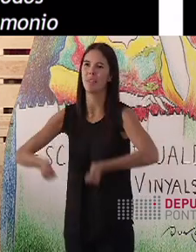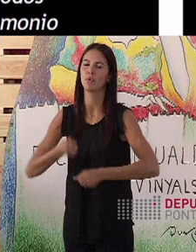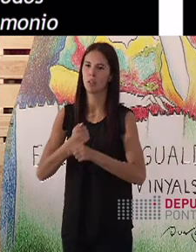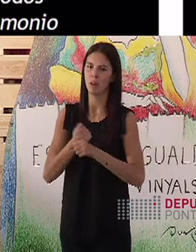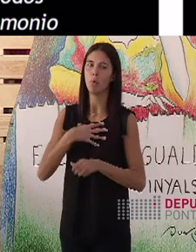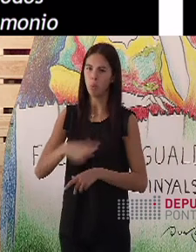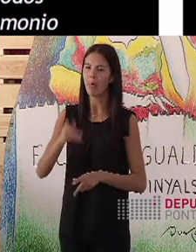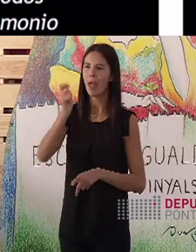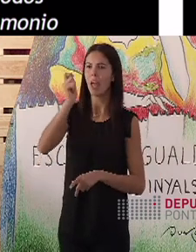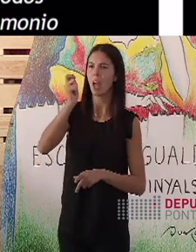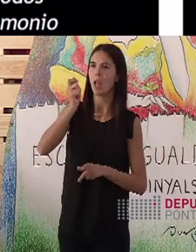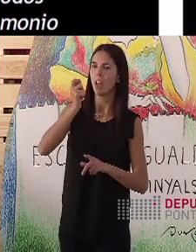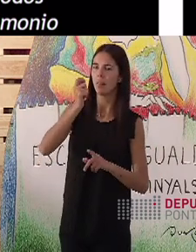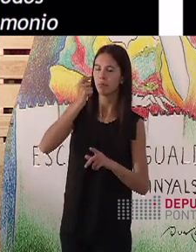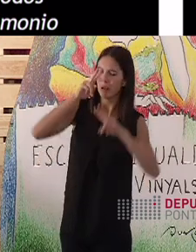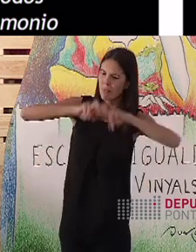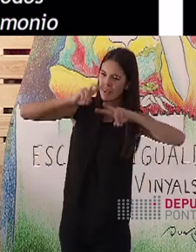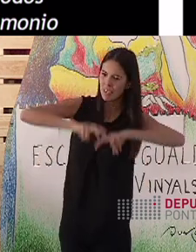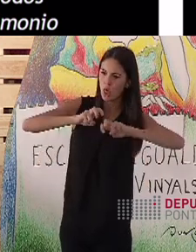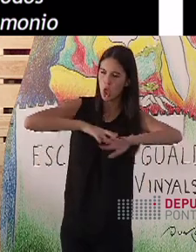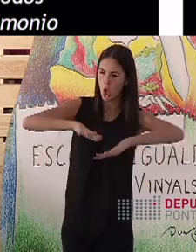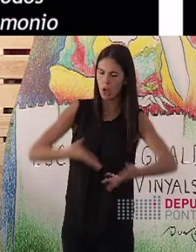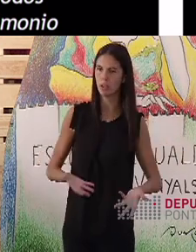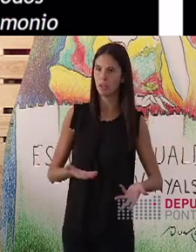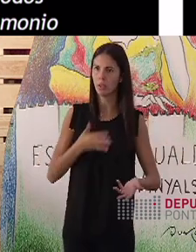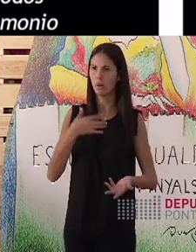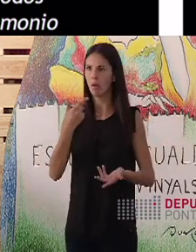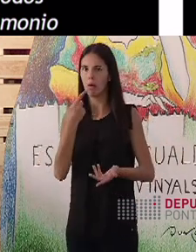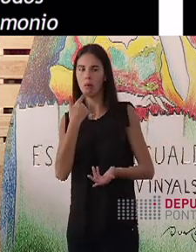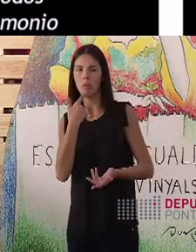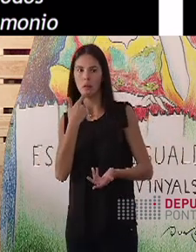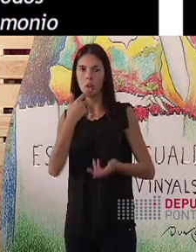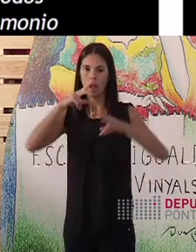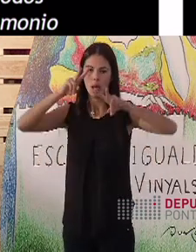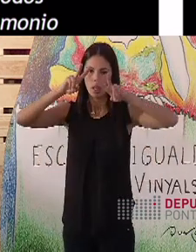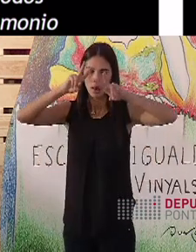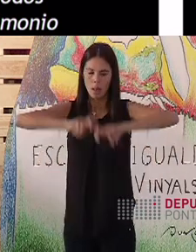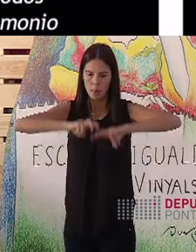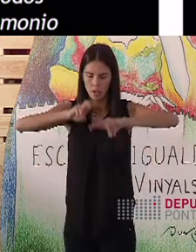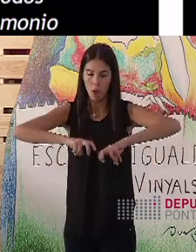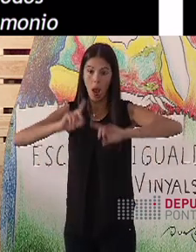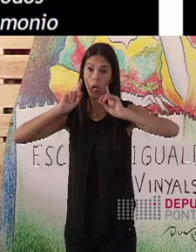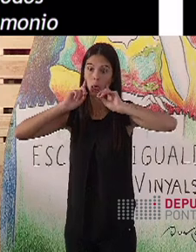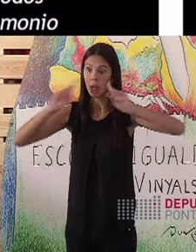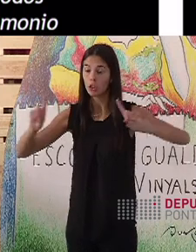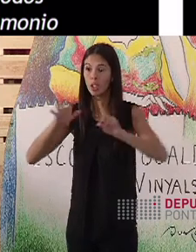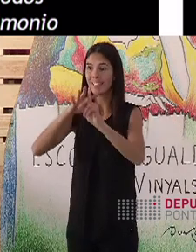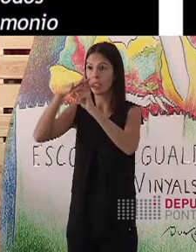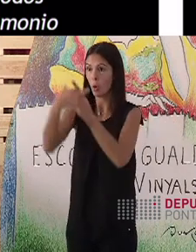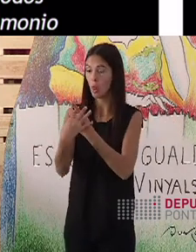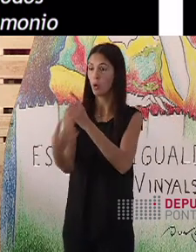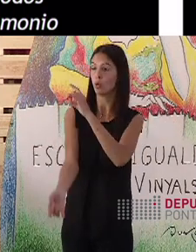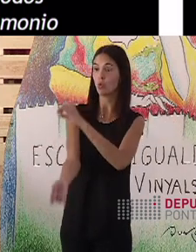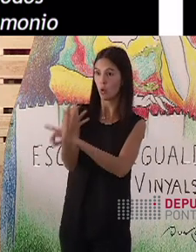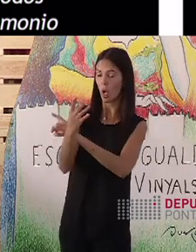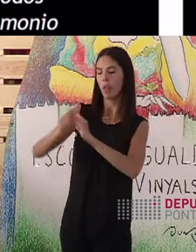investigación proactiva, se chama. E non só estar a facer investigación reactiva, que é que se che presenta a situación e ti ter que